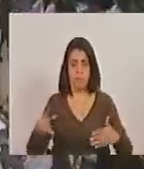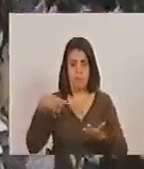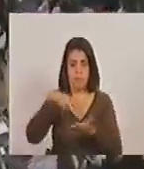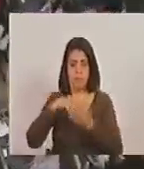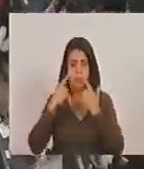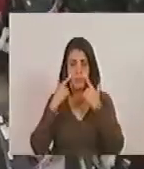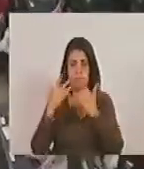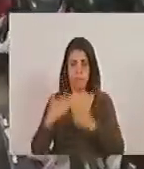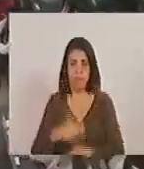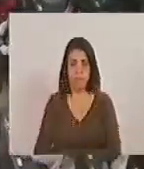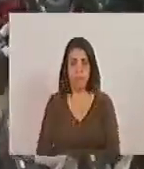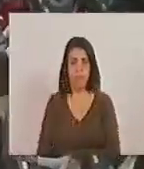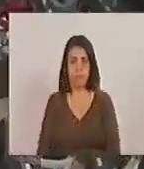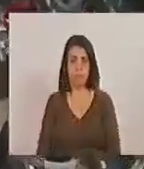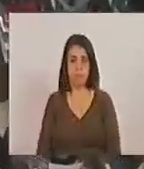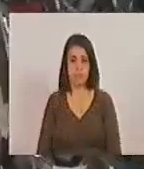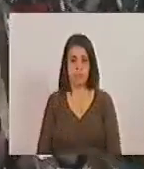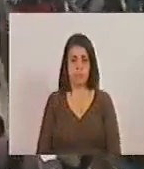se le concede.